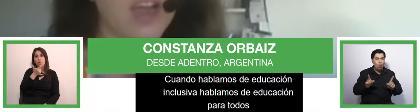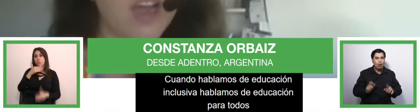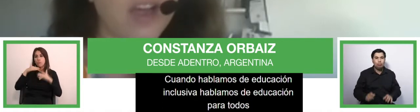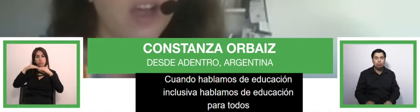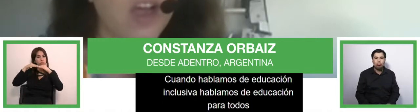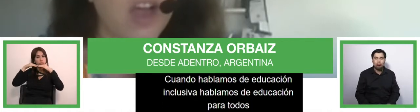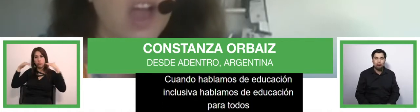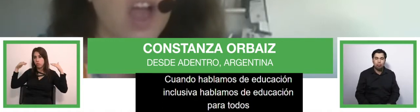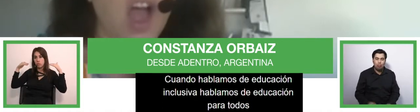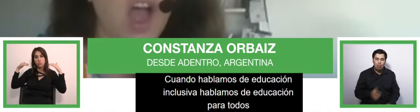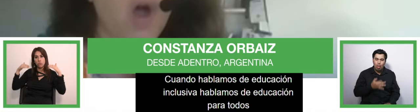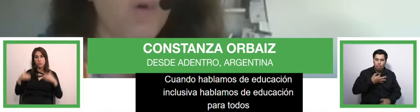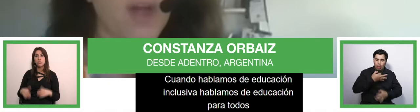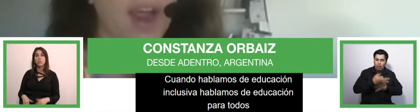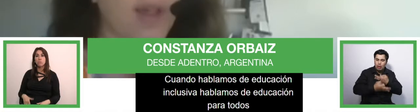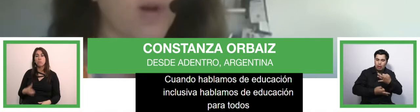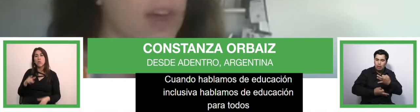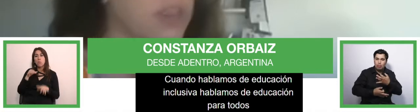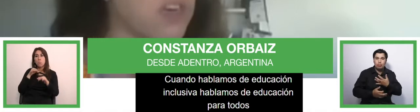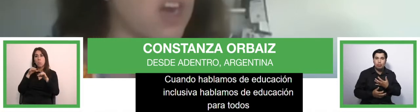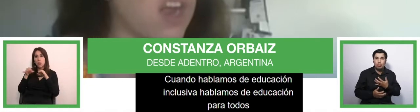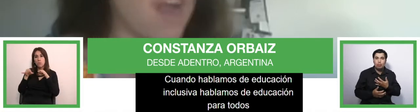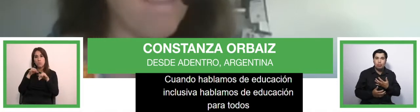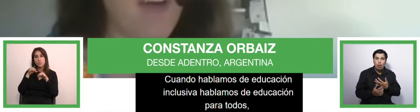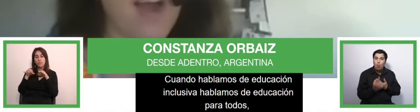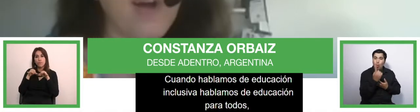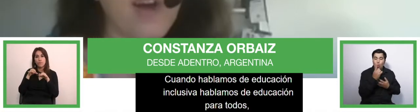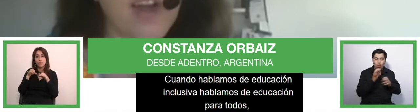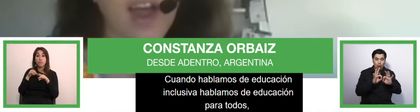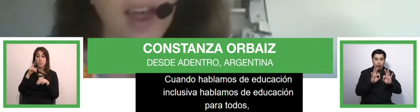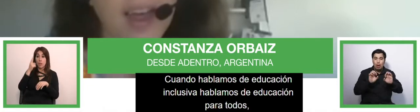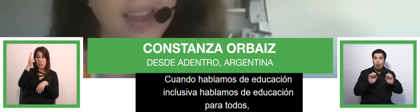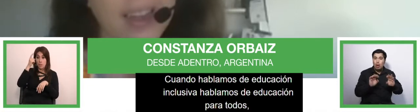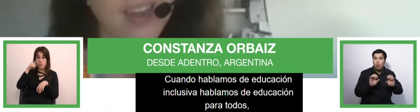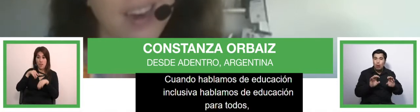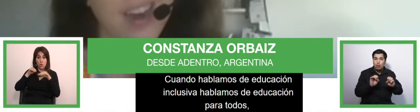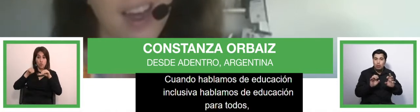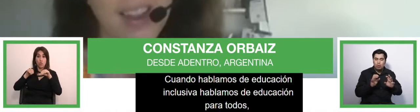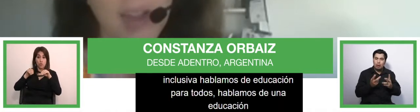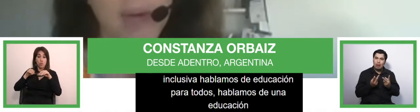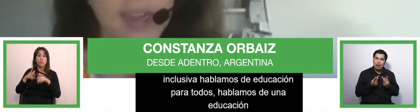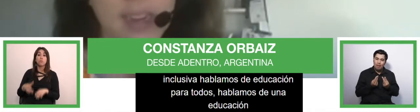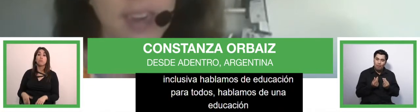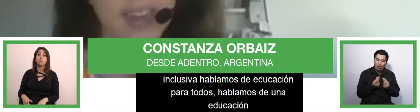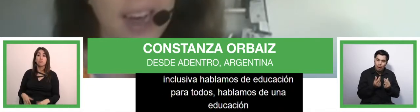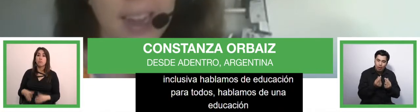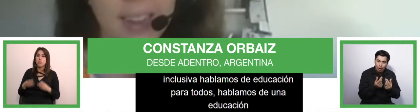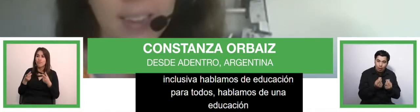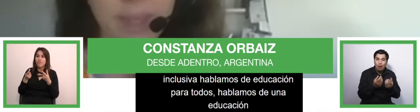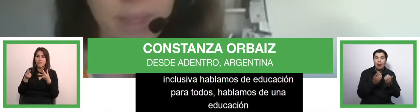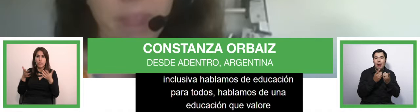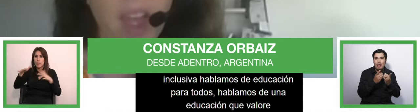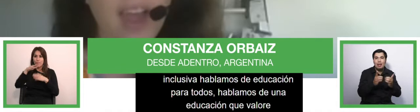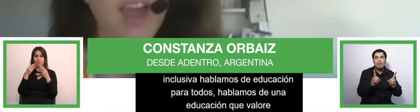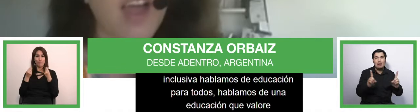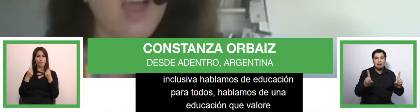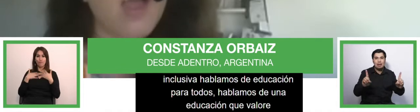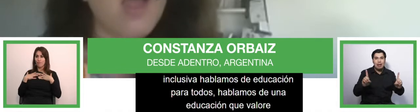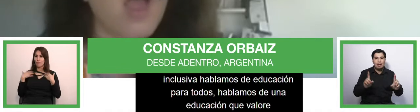Hablamos de una educación que valore la diversidad